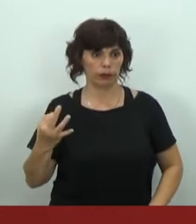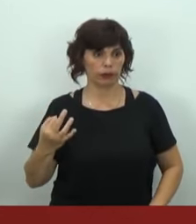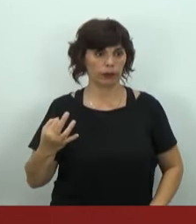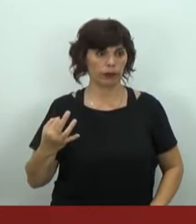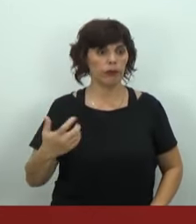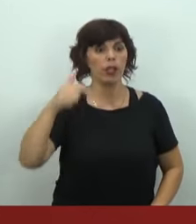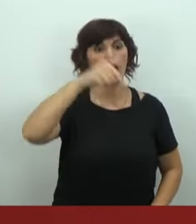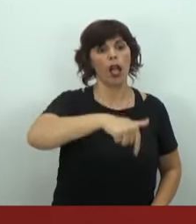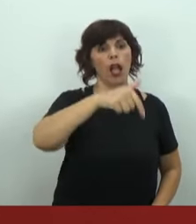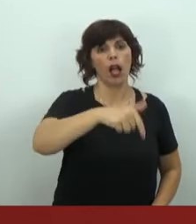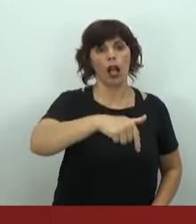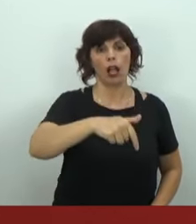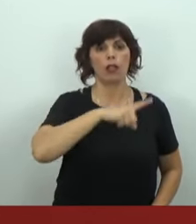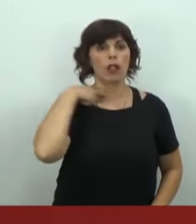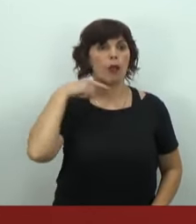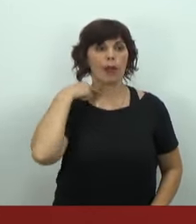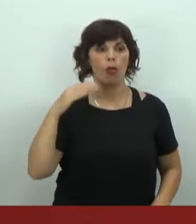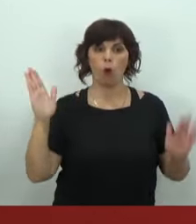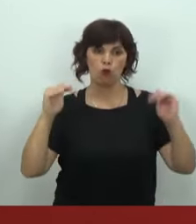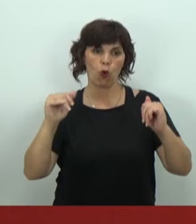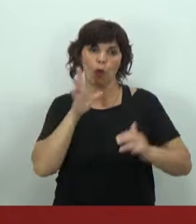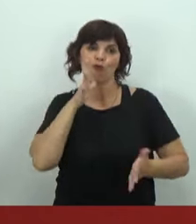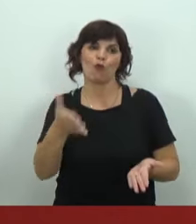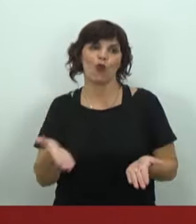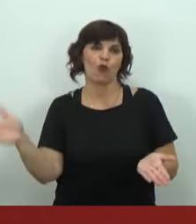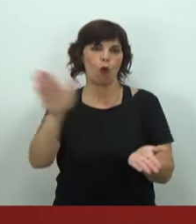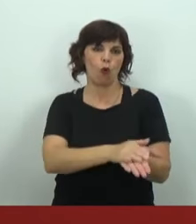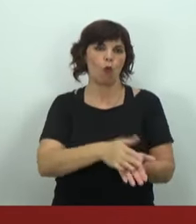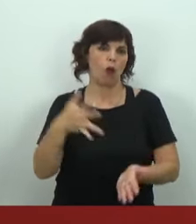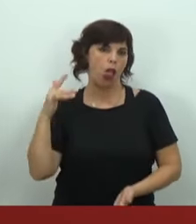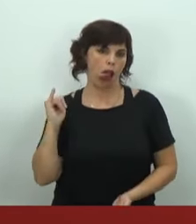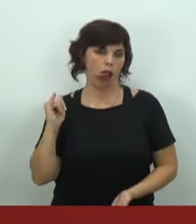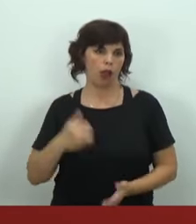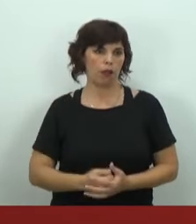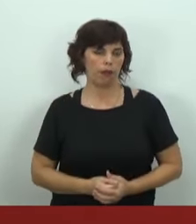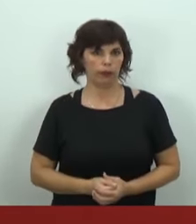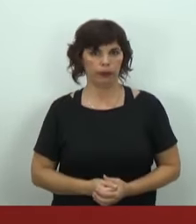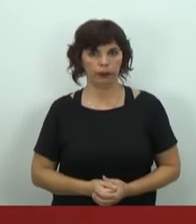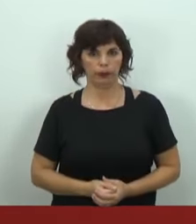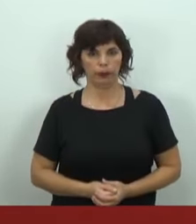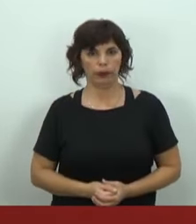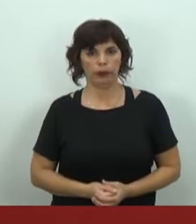"Aquí ya alguien ha muerto por el pecado. Ya no es necesario que entres".